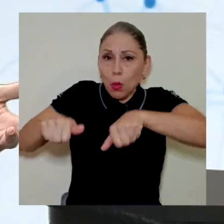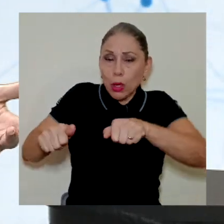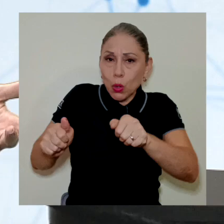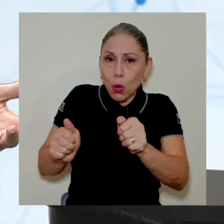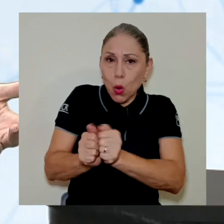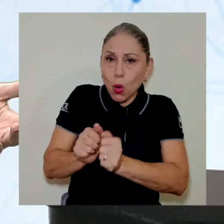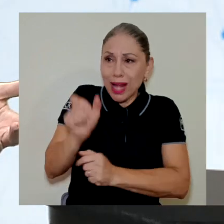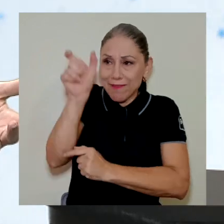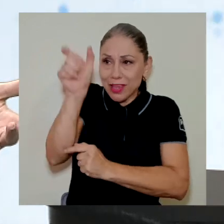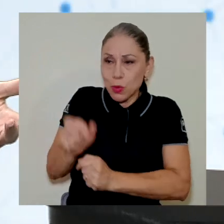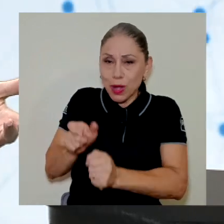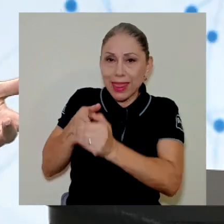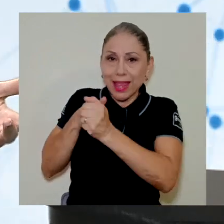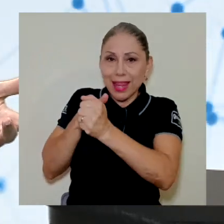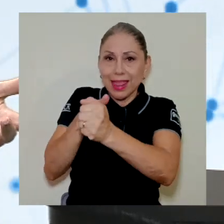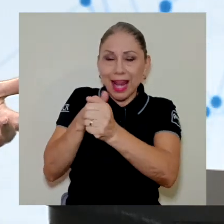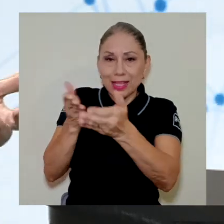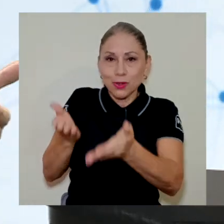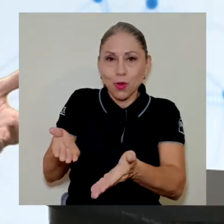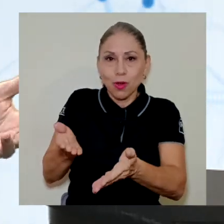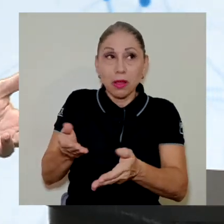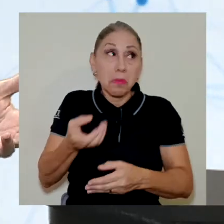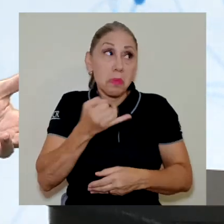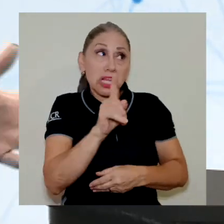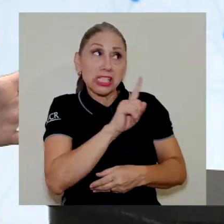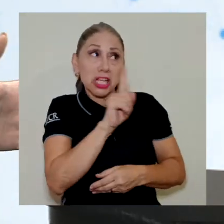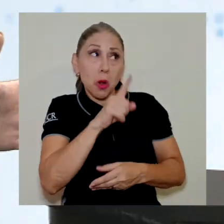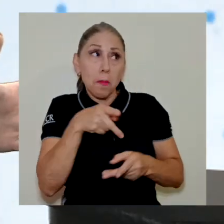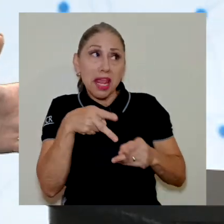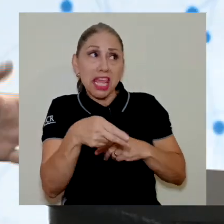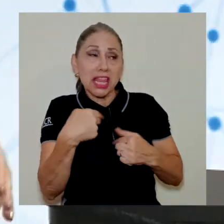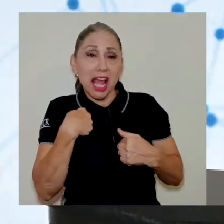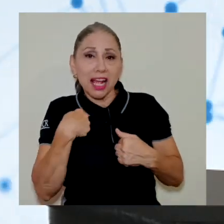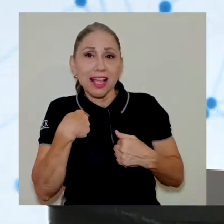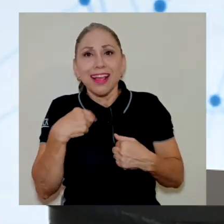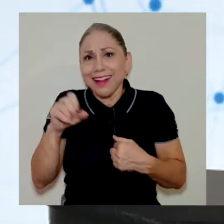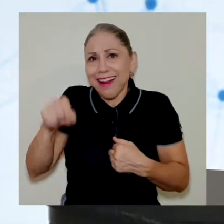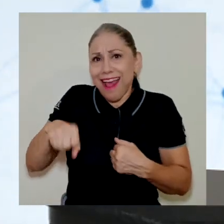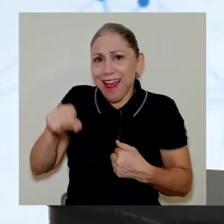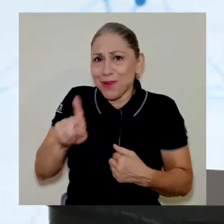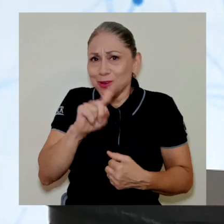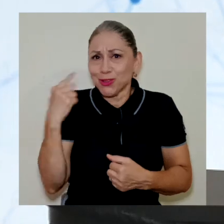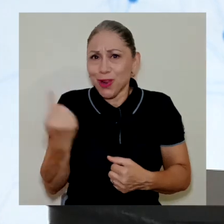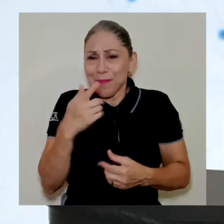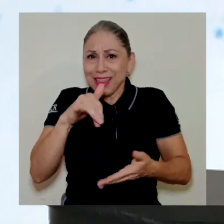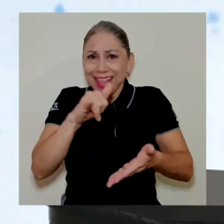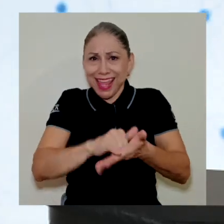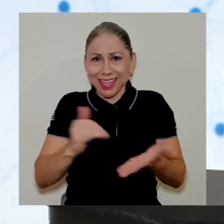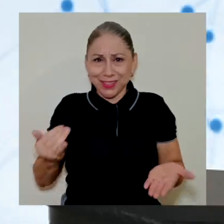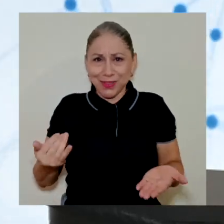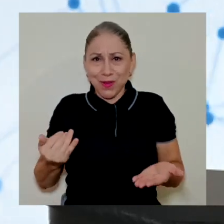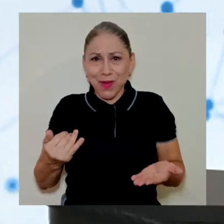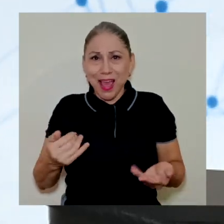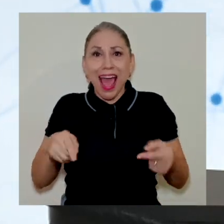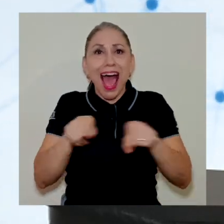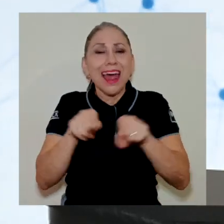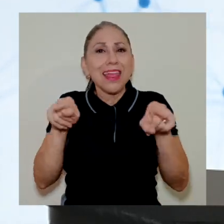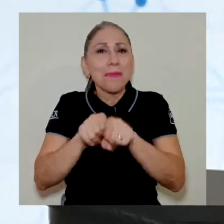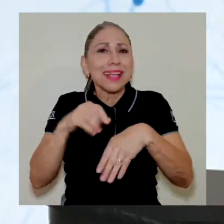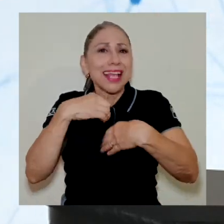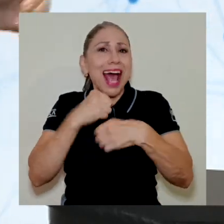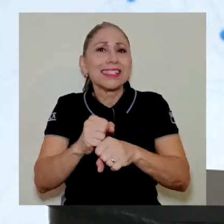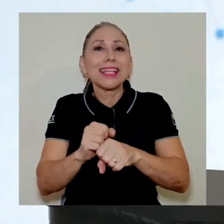la figura de liderazgo. Entonces, porque si no me quitan. Claro, pues no solo me quitan, además me hacen en